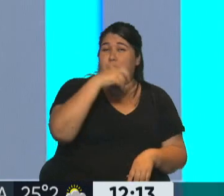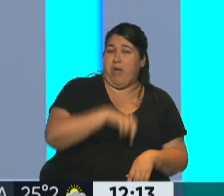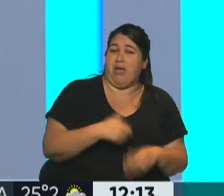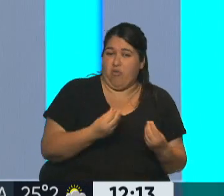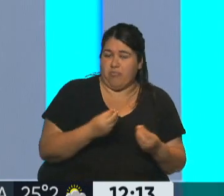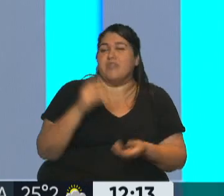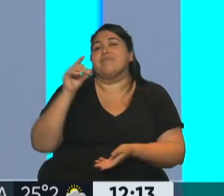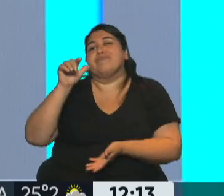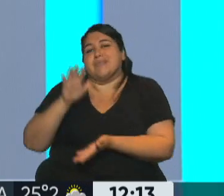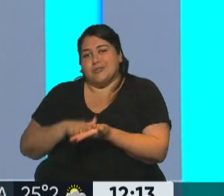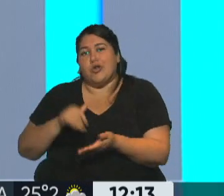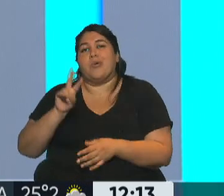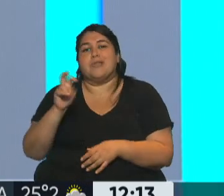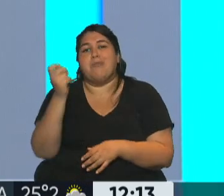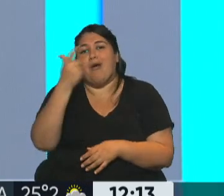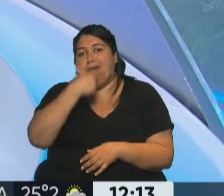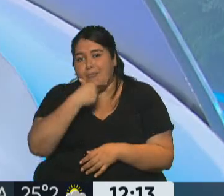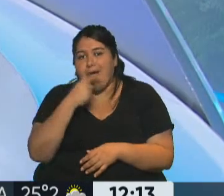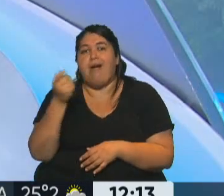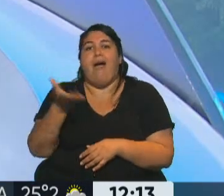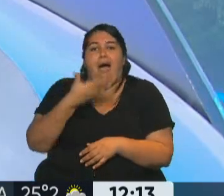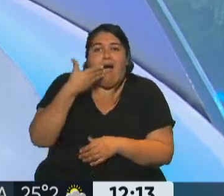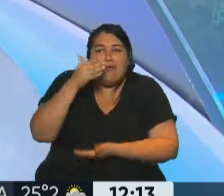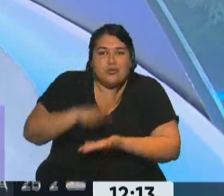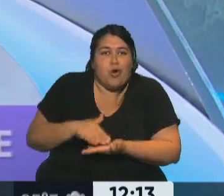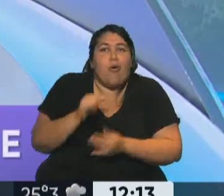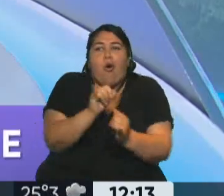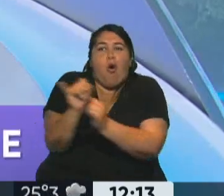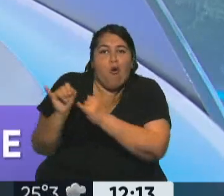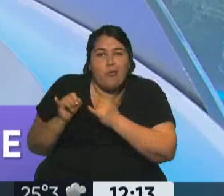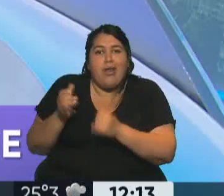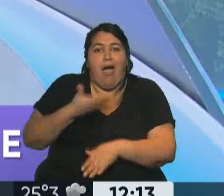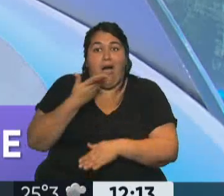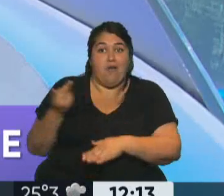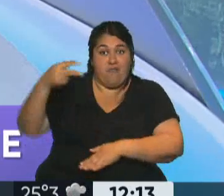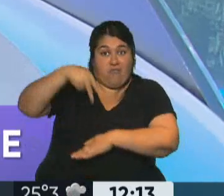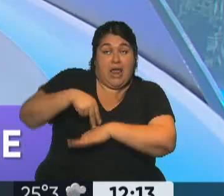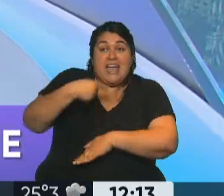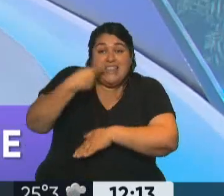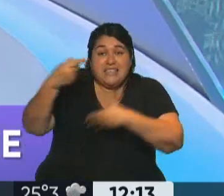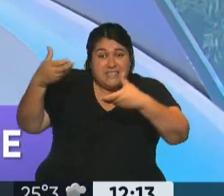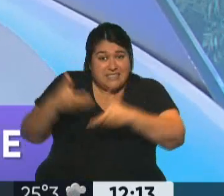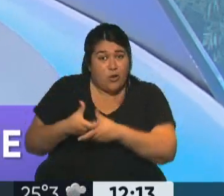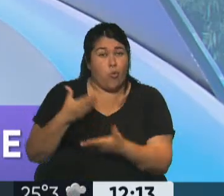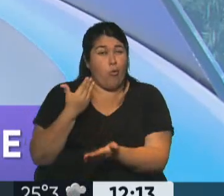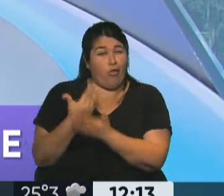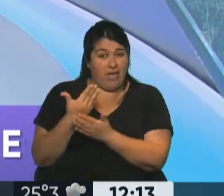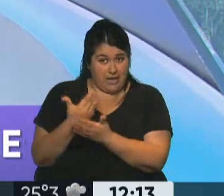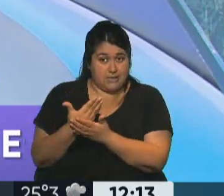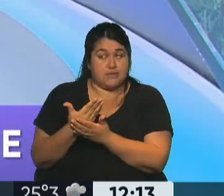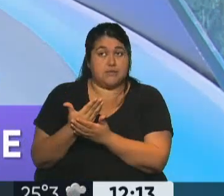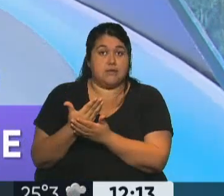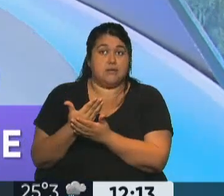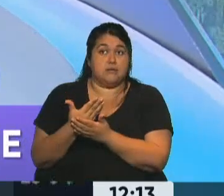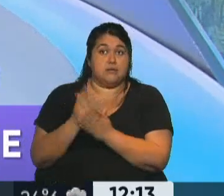con respecto a los orcos, esperando a que los nuevos jóvenes salgan. O sea, si esta extrema derecha va acompañada de acciones violentas y va a un proceso